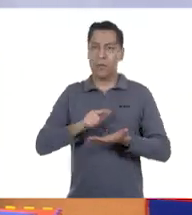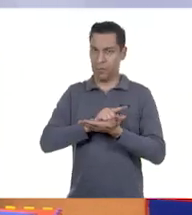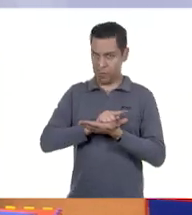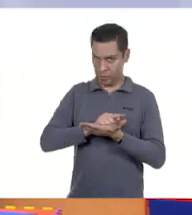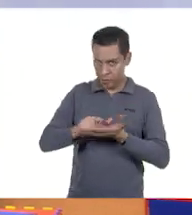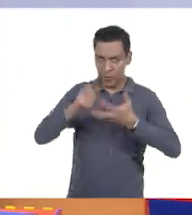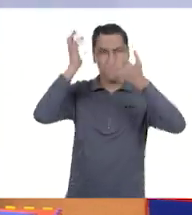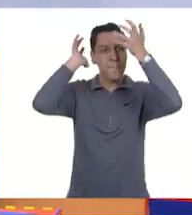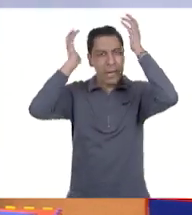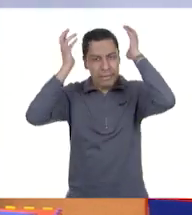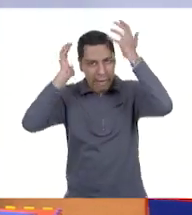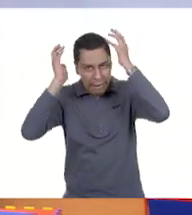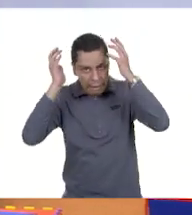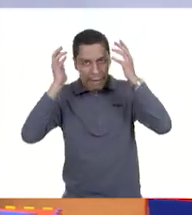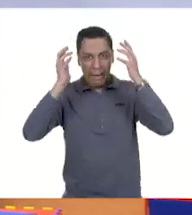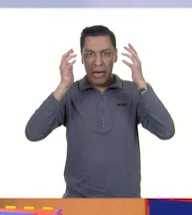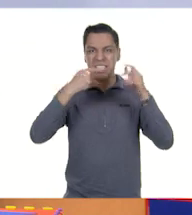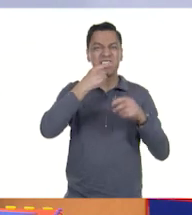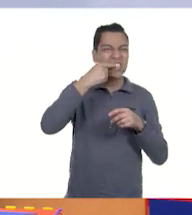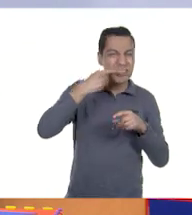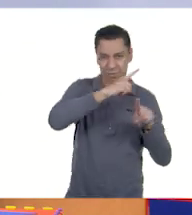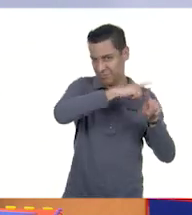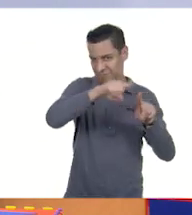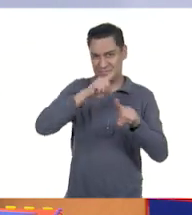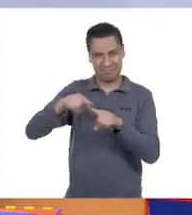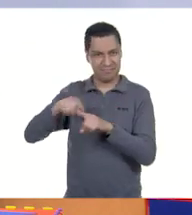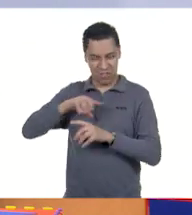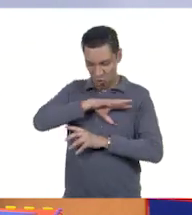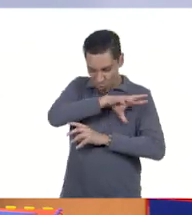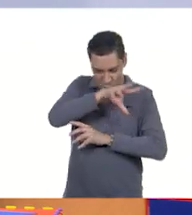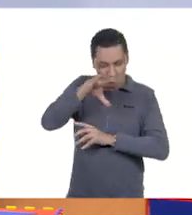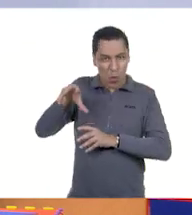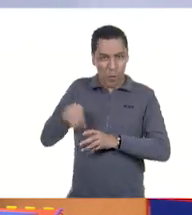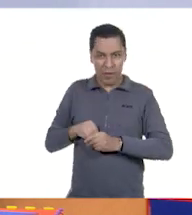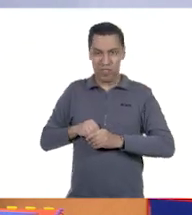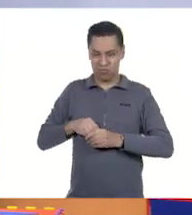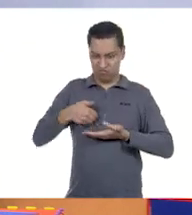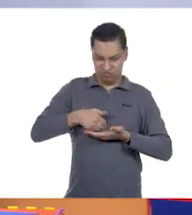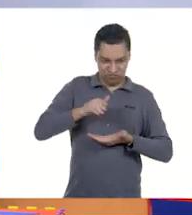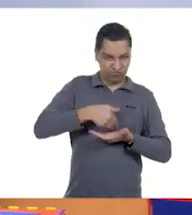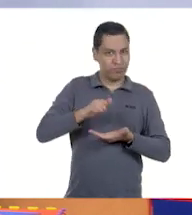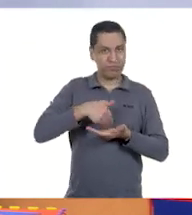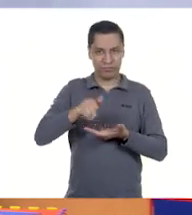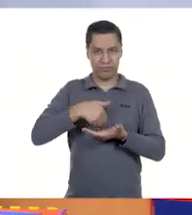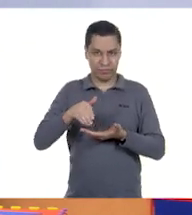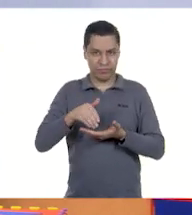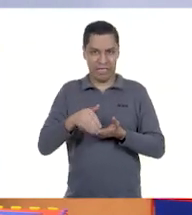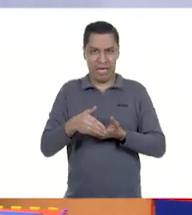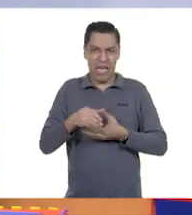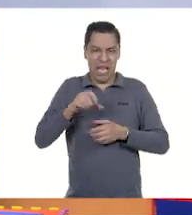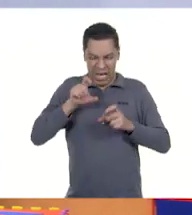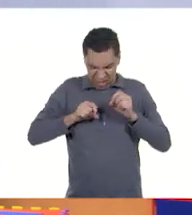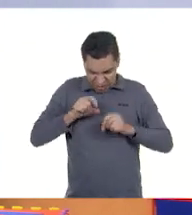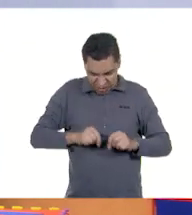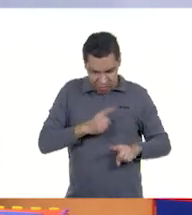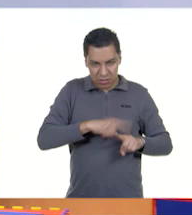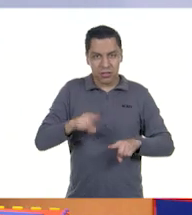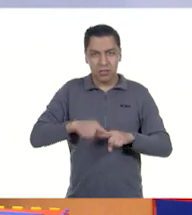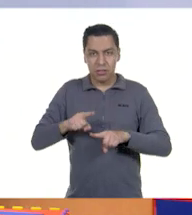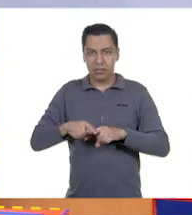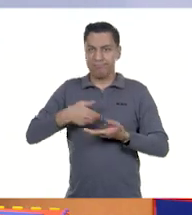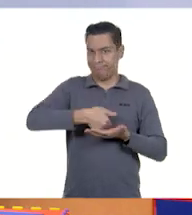decir, todo lo que hacemos para mantener nuestro cuerpo libre de sustancias y partículas que puedan causarle algún daño. Como